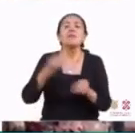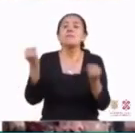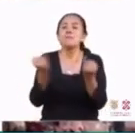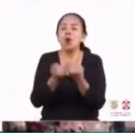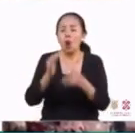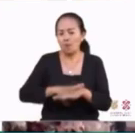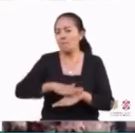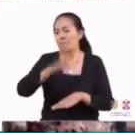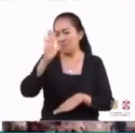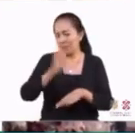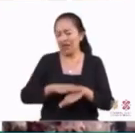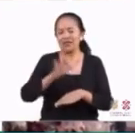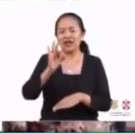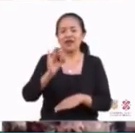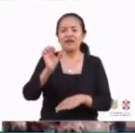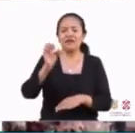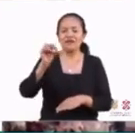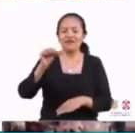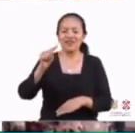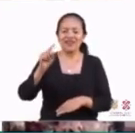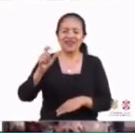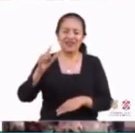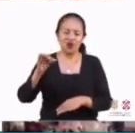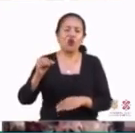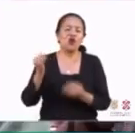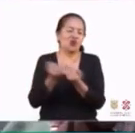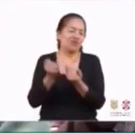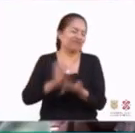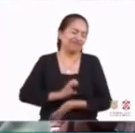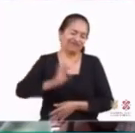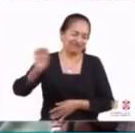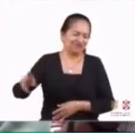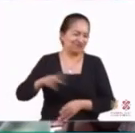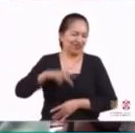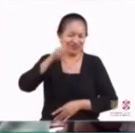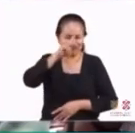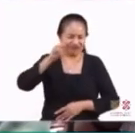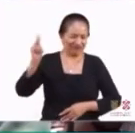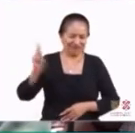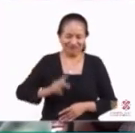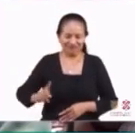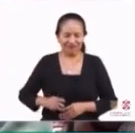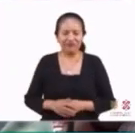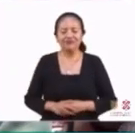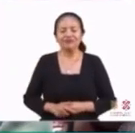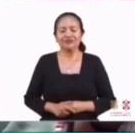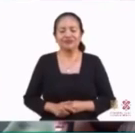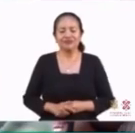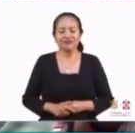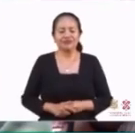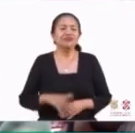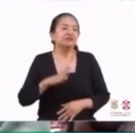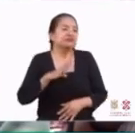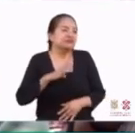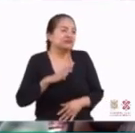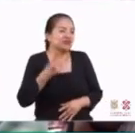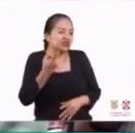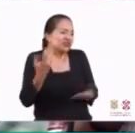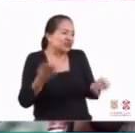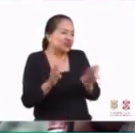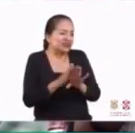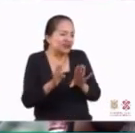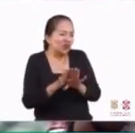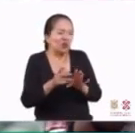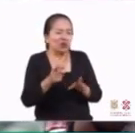las implicaciones son catastróficas. Entonces, estos 250 casos, para clarificar, ¿son recetados por médicos o cómo